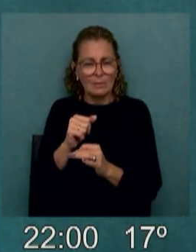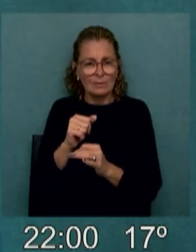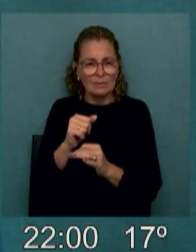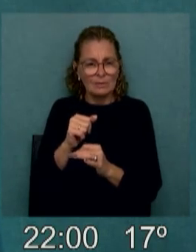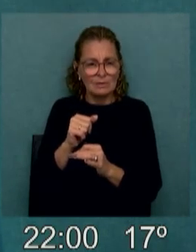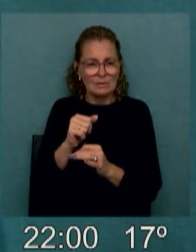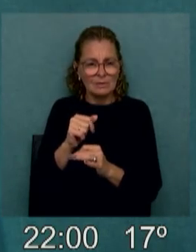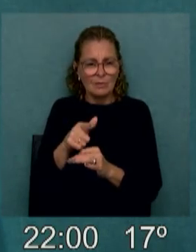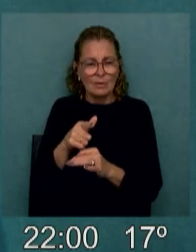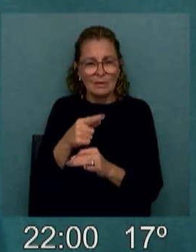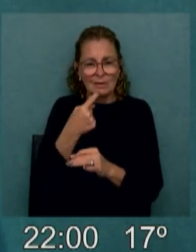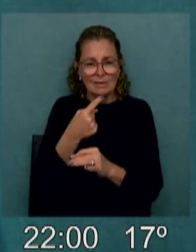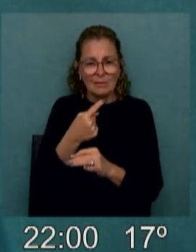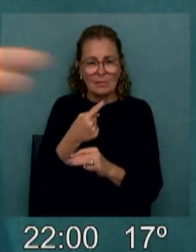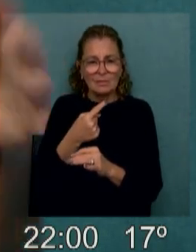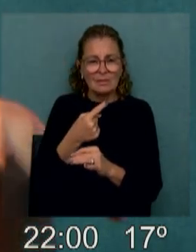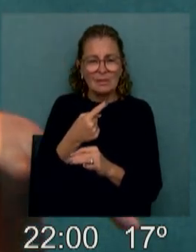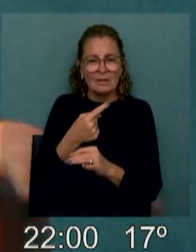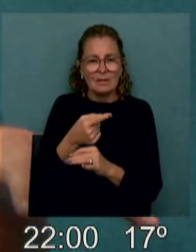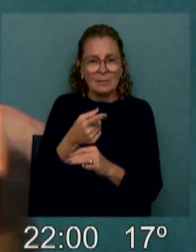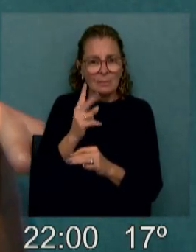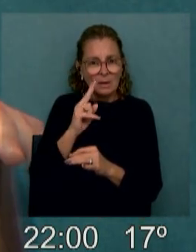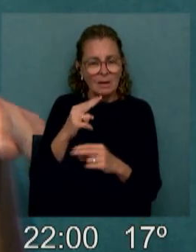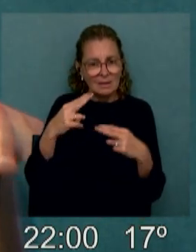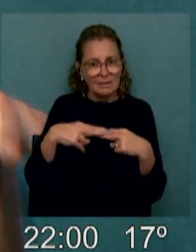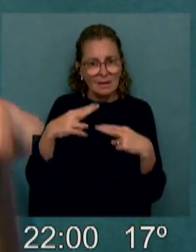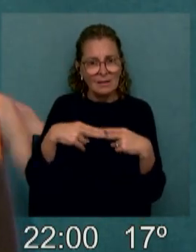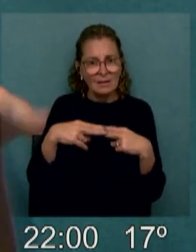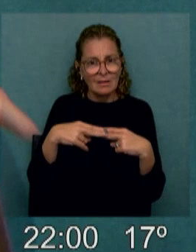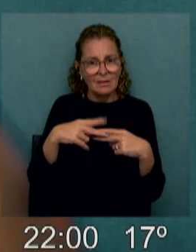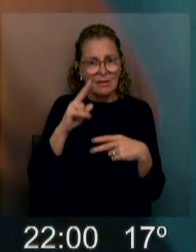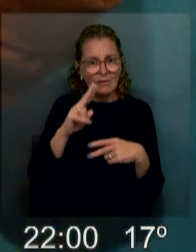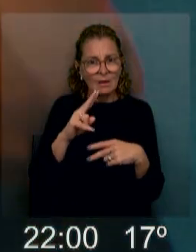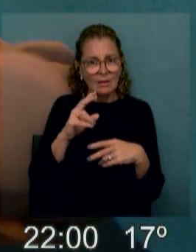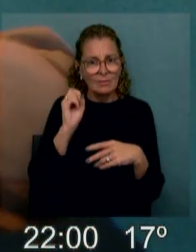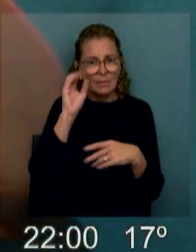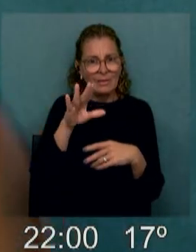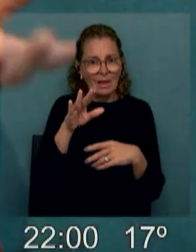en YouTube no pasó nada, pero de repente pero mirá, en el canal de Boquichelo de Bima lo subieron y...